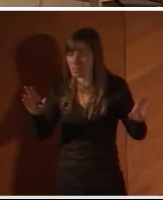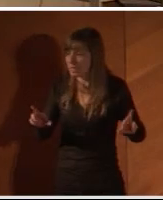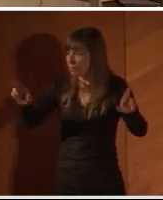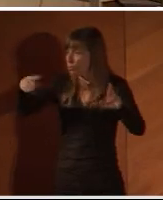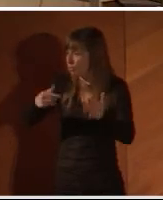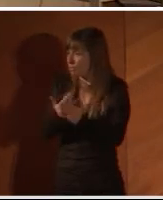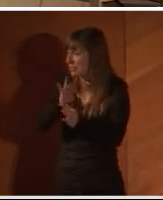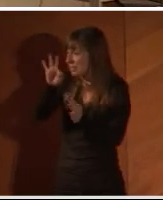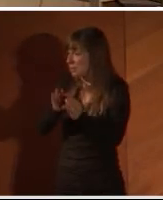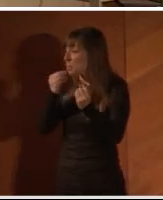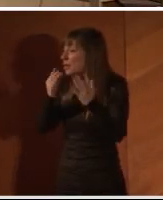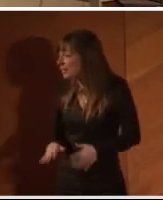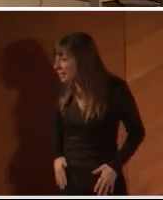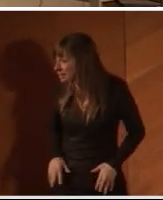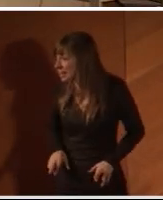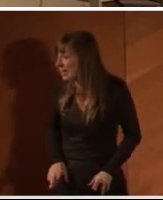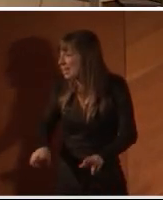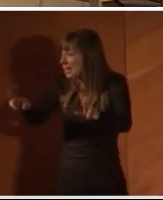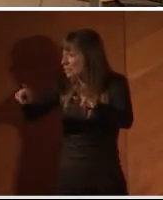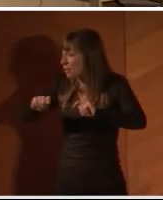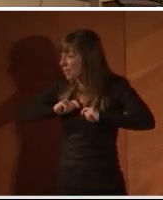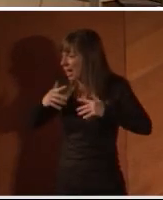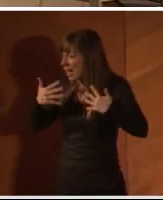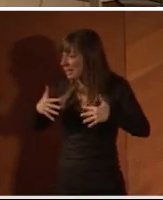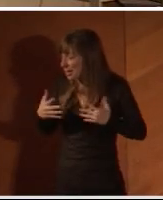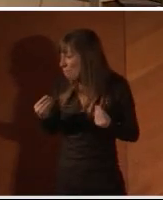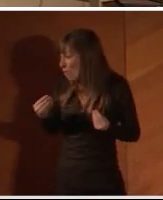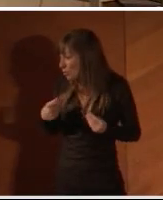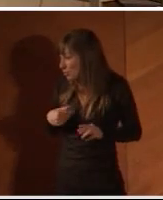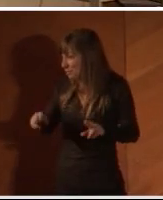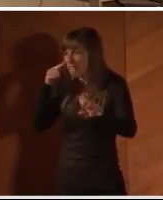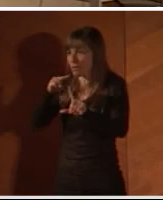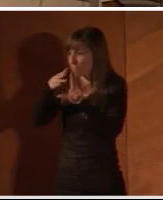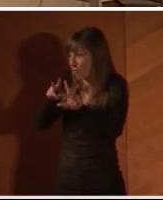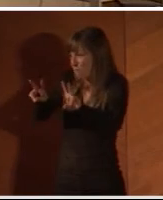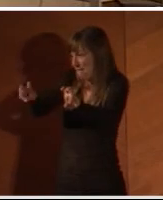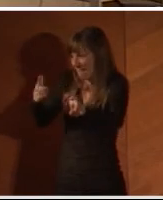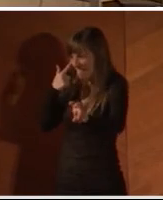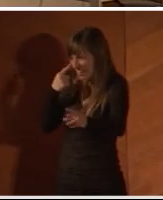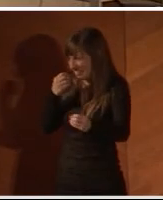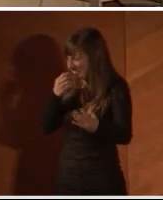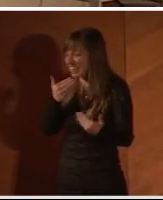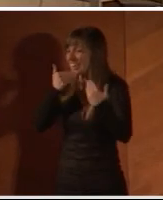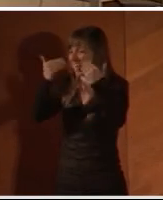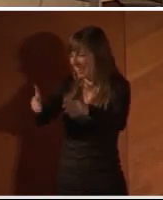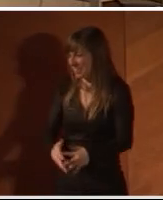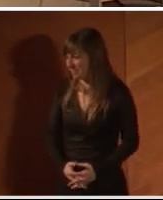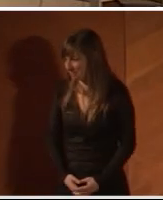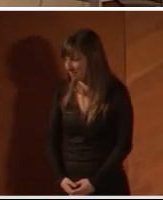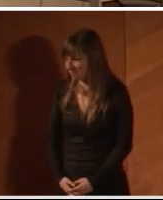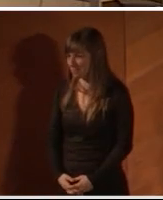día y esperemos que nos dé muchas alegrías este nuevo portal, esta nueva herramienta. Gracias.